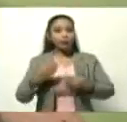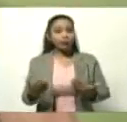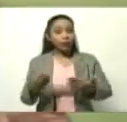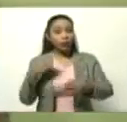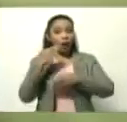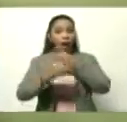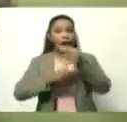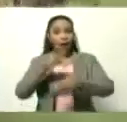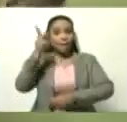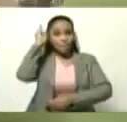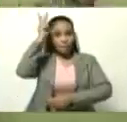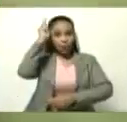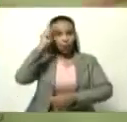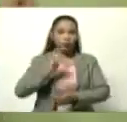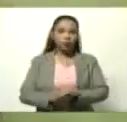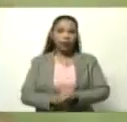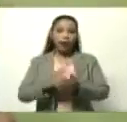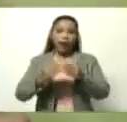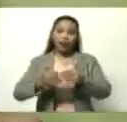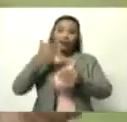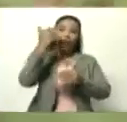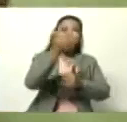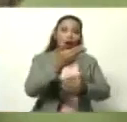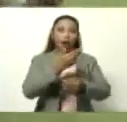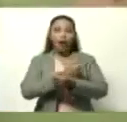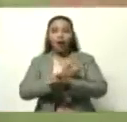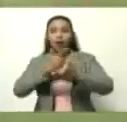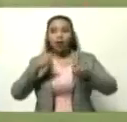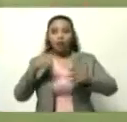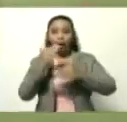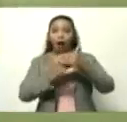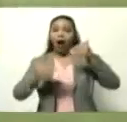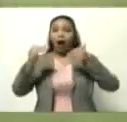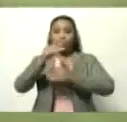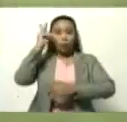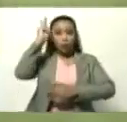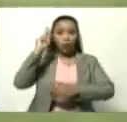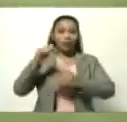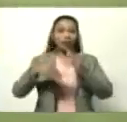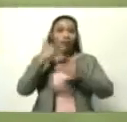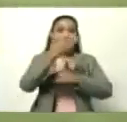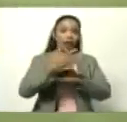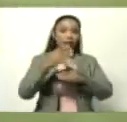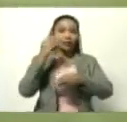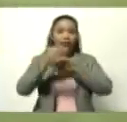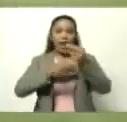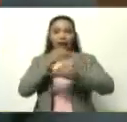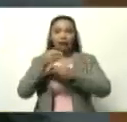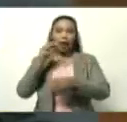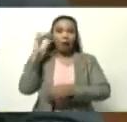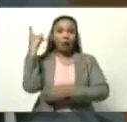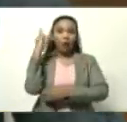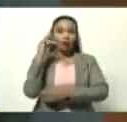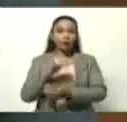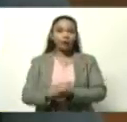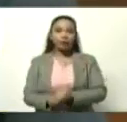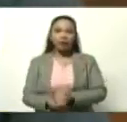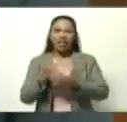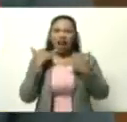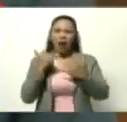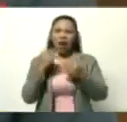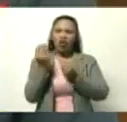que será el perú y luego la liberación del alto perú que posteriormente será bolivia correcto ahora la